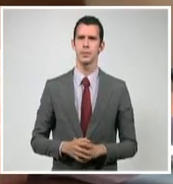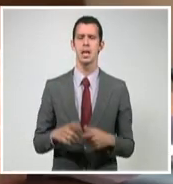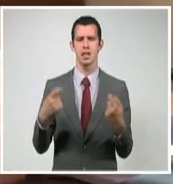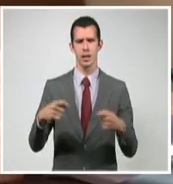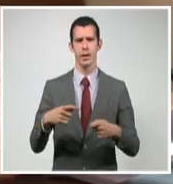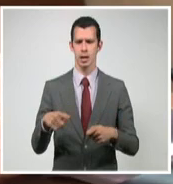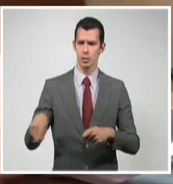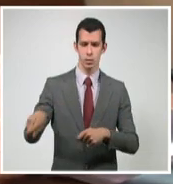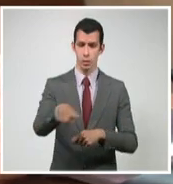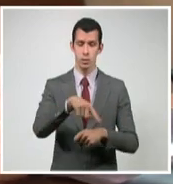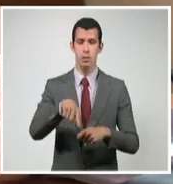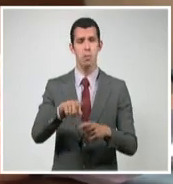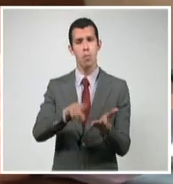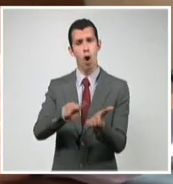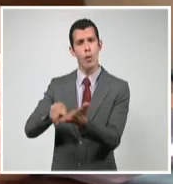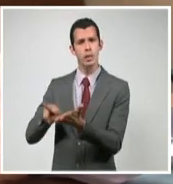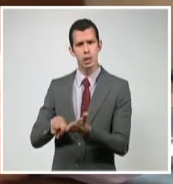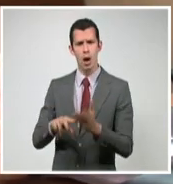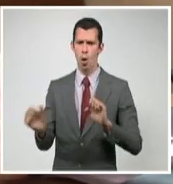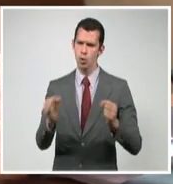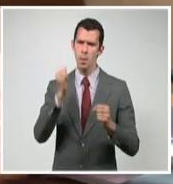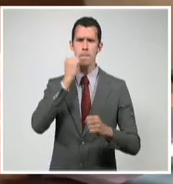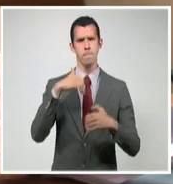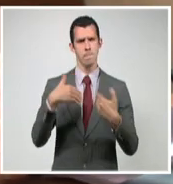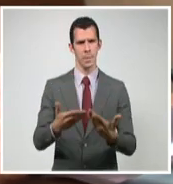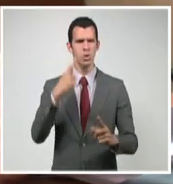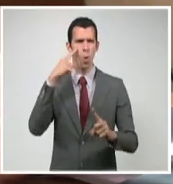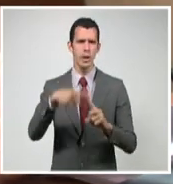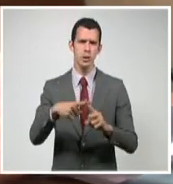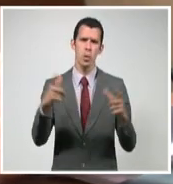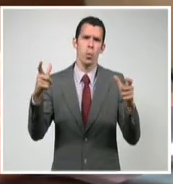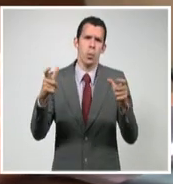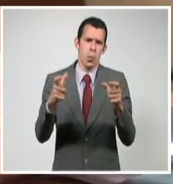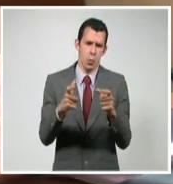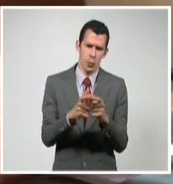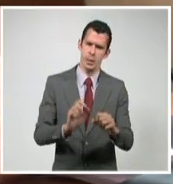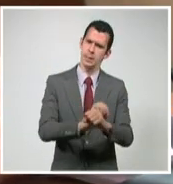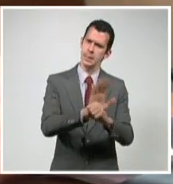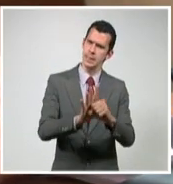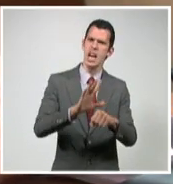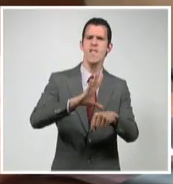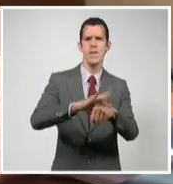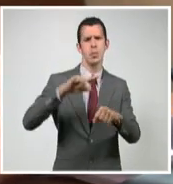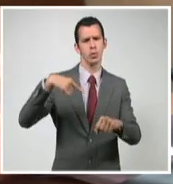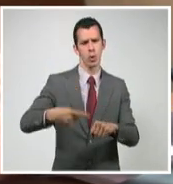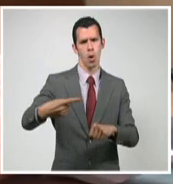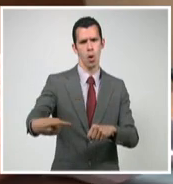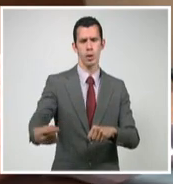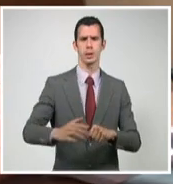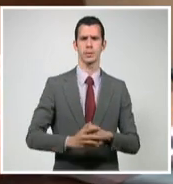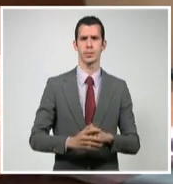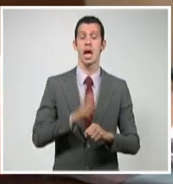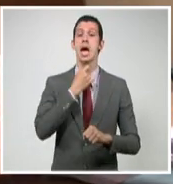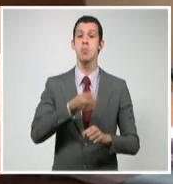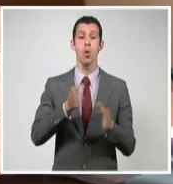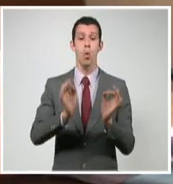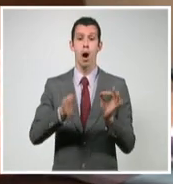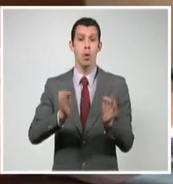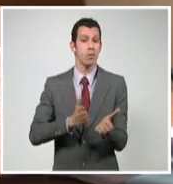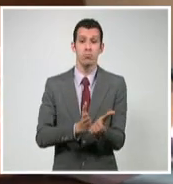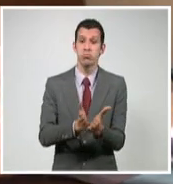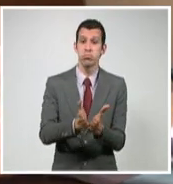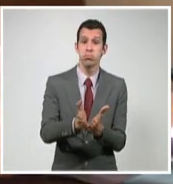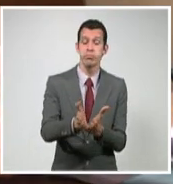contrario ésta será una provincia que también de no y modificar esta tendencia pasará